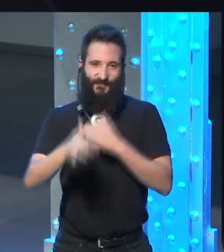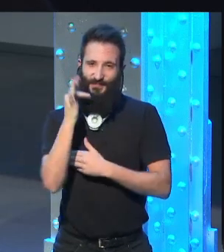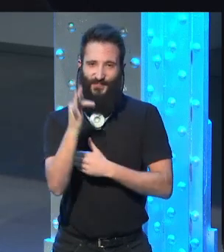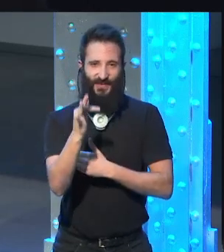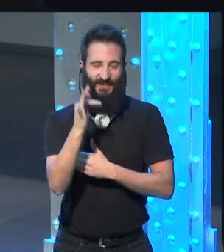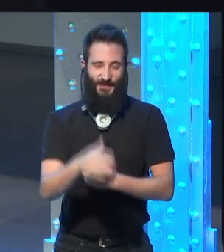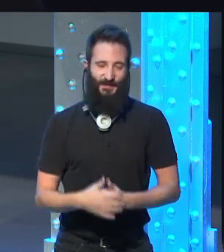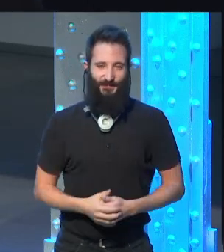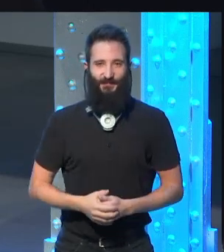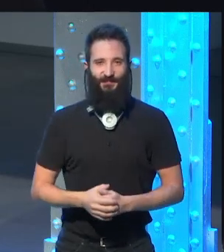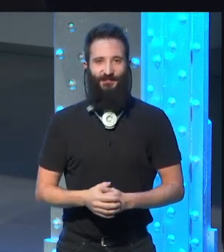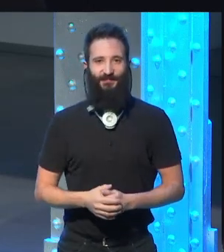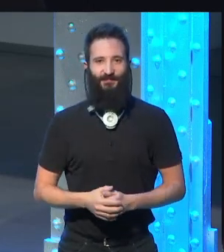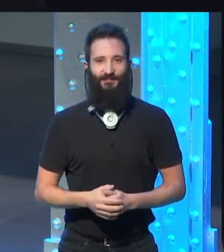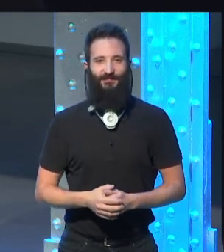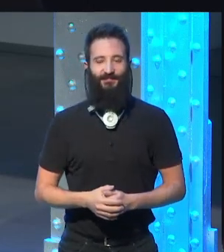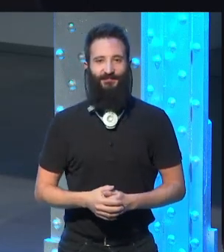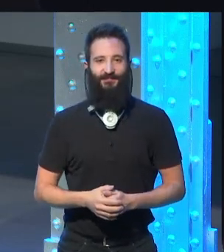digamos.